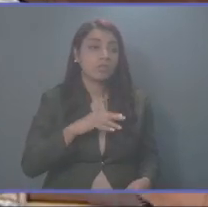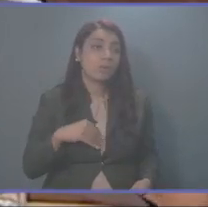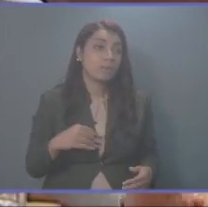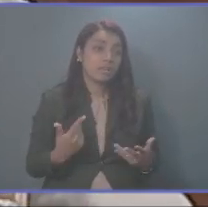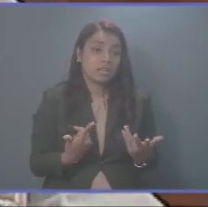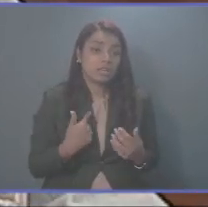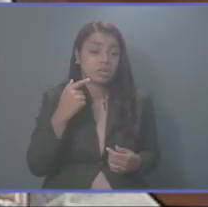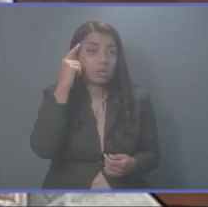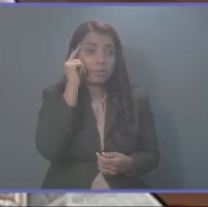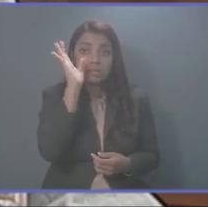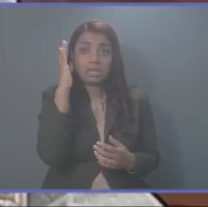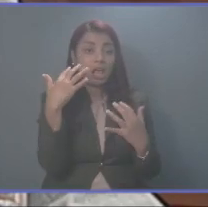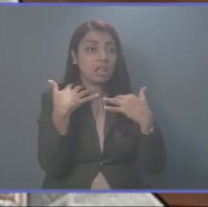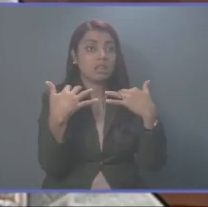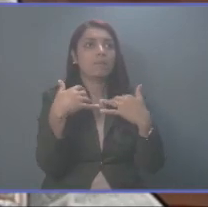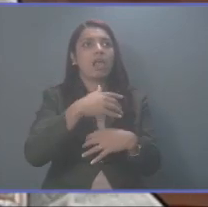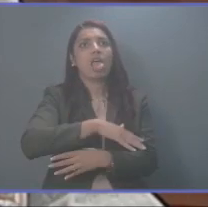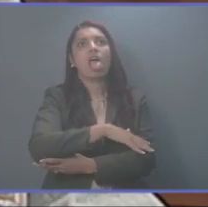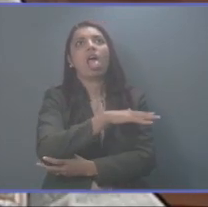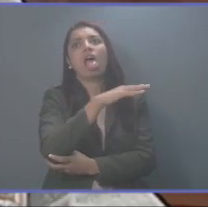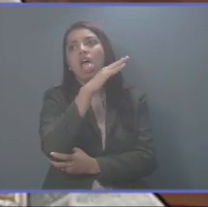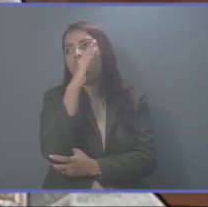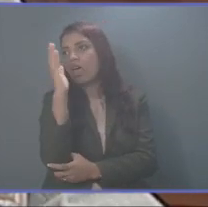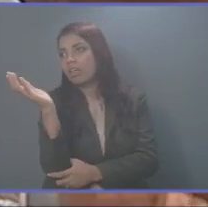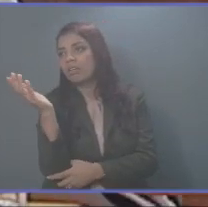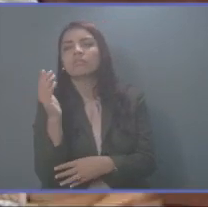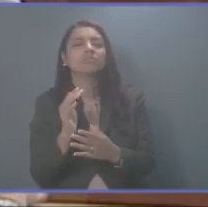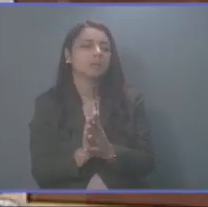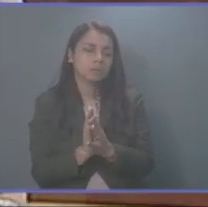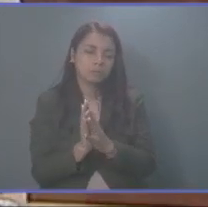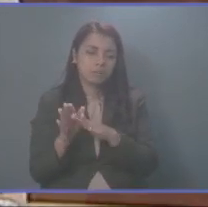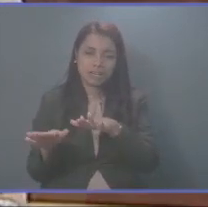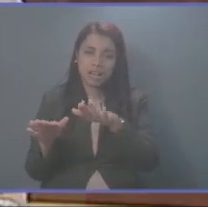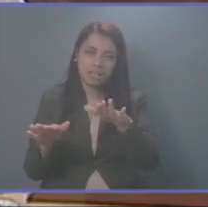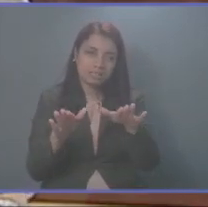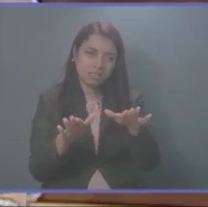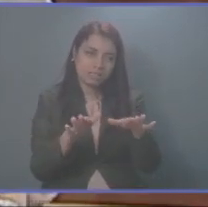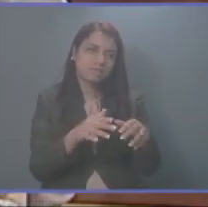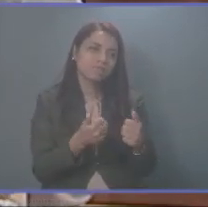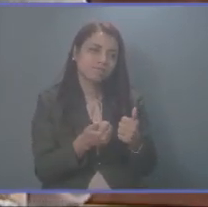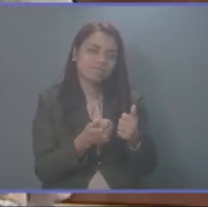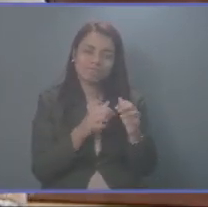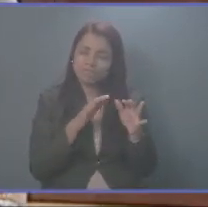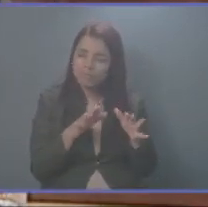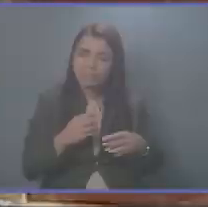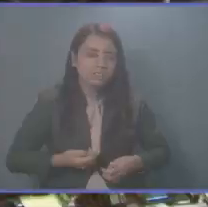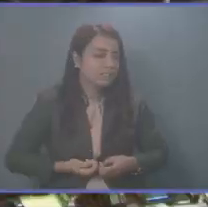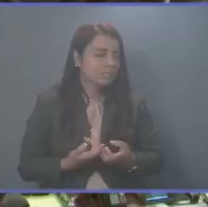creí que esta plenaria se iba a ir tan tarde, pero les deseo a todos lo mejor. Muchas gracias.